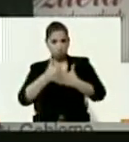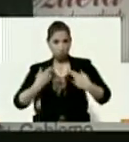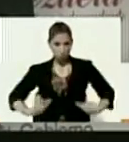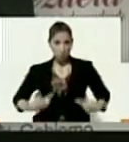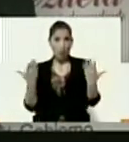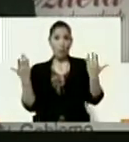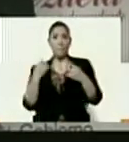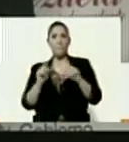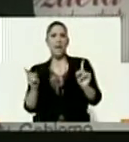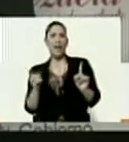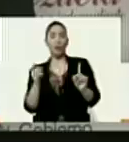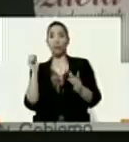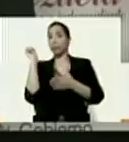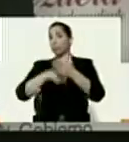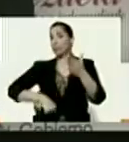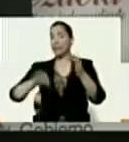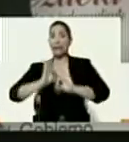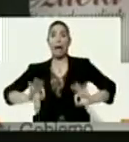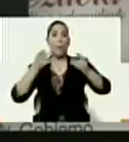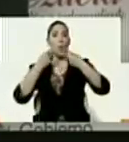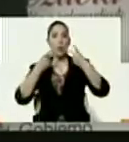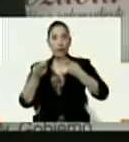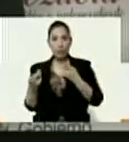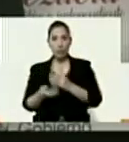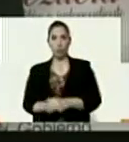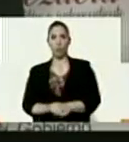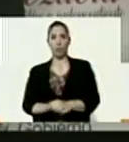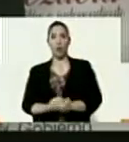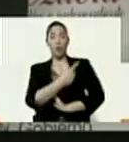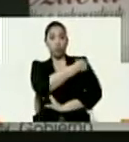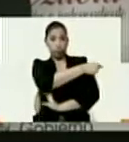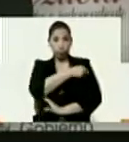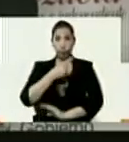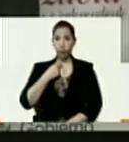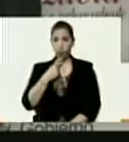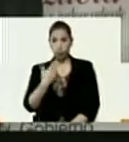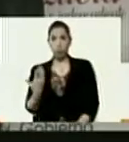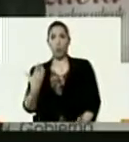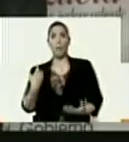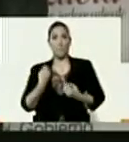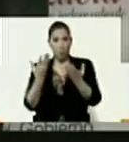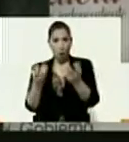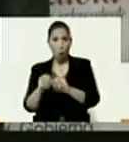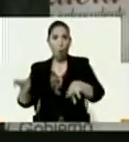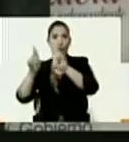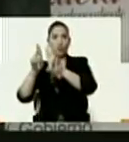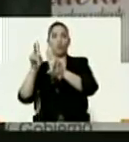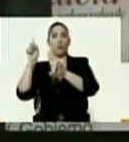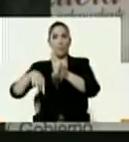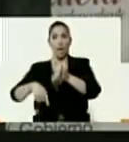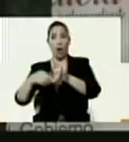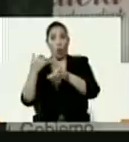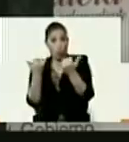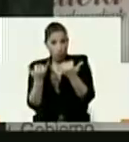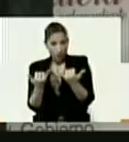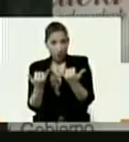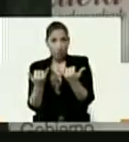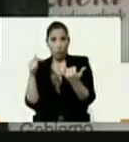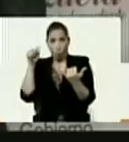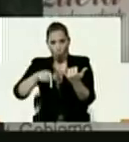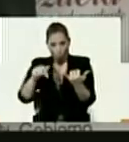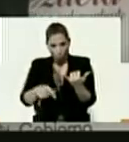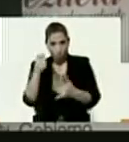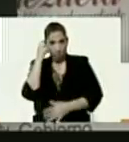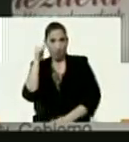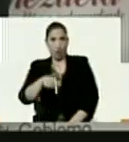pero sin fines políticos ni politiqueros. Que venga con la Cruz Roja, que venga con Naciones Unidas. A estas alturas, a hoy, al día de